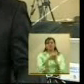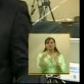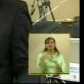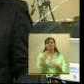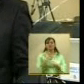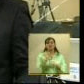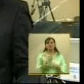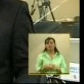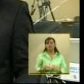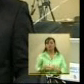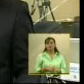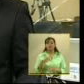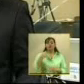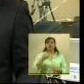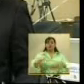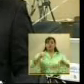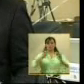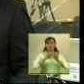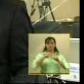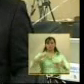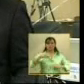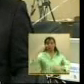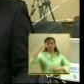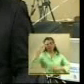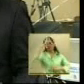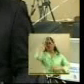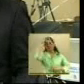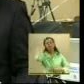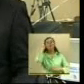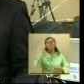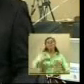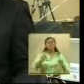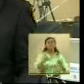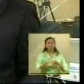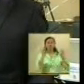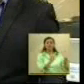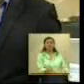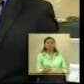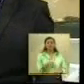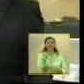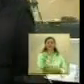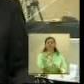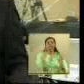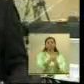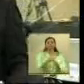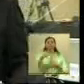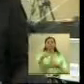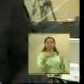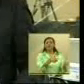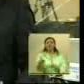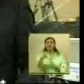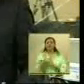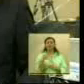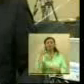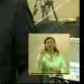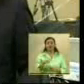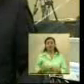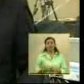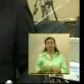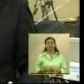cumplir fielmente los principios militares, pero además no abandonar a quien esté mandando en caso de guerra o predisposición para ella.